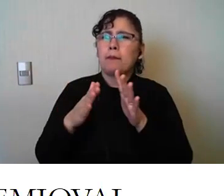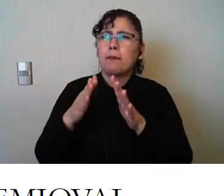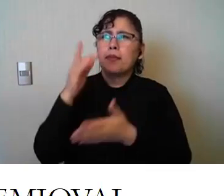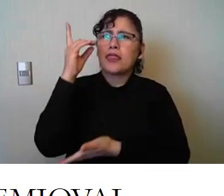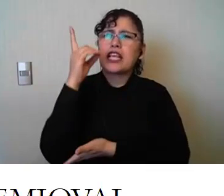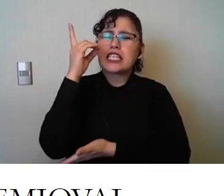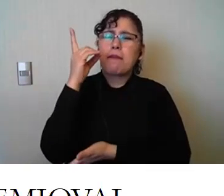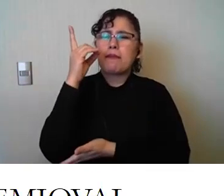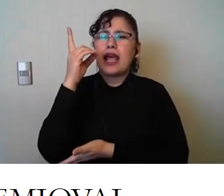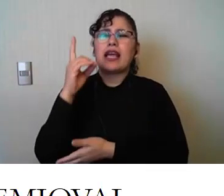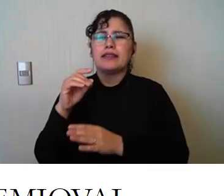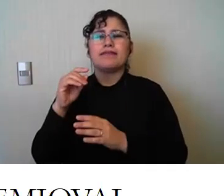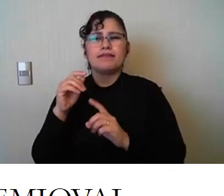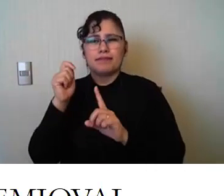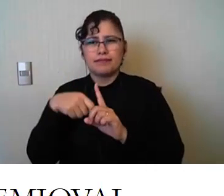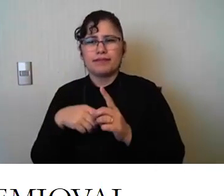diciembre.